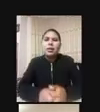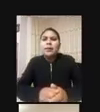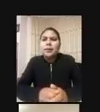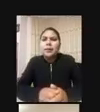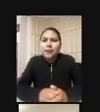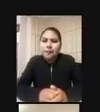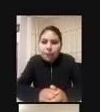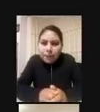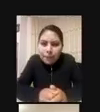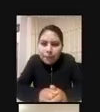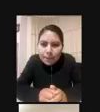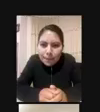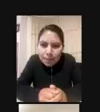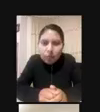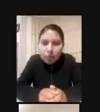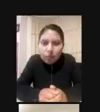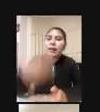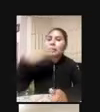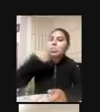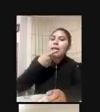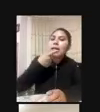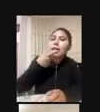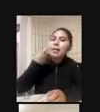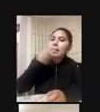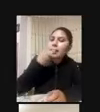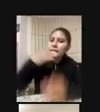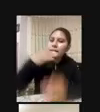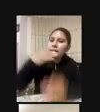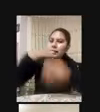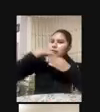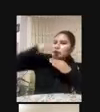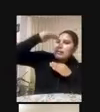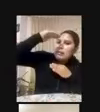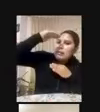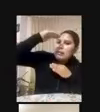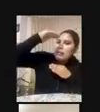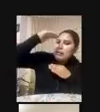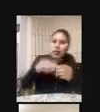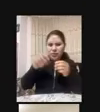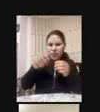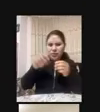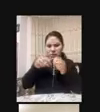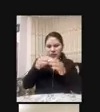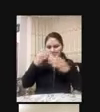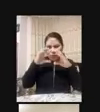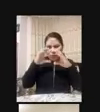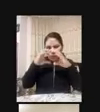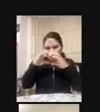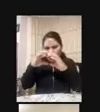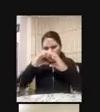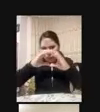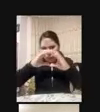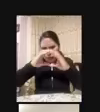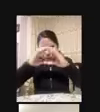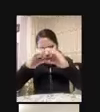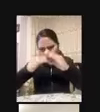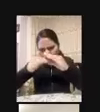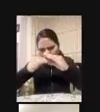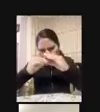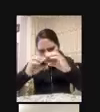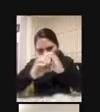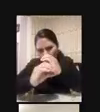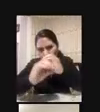y estrecho. Si lo podemos ver bien, es como si fuera una pequeña cuevita. Entonces, en este lugar es donde se retiene la comida